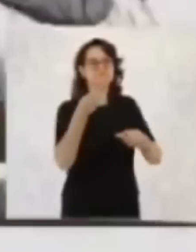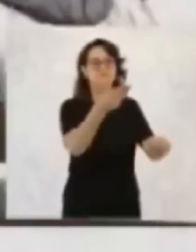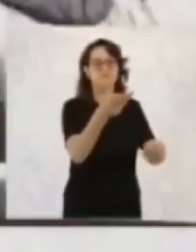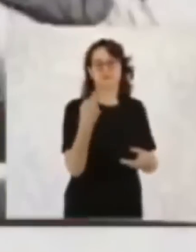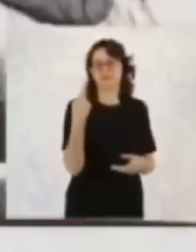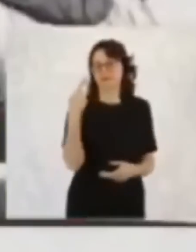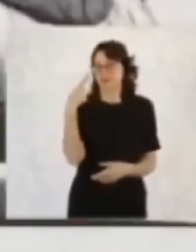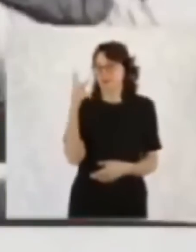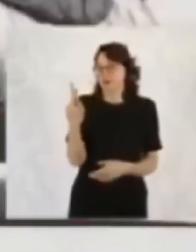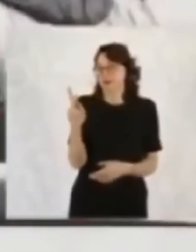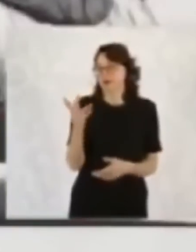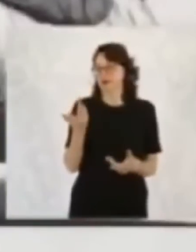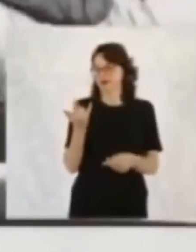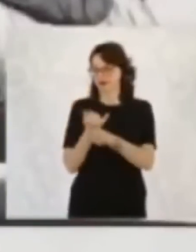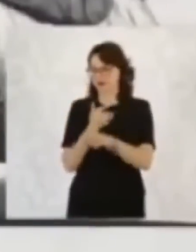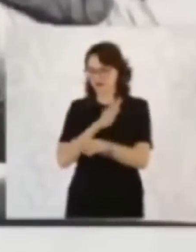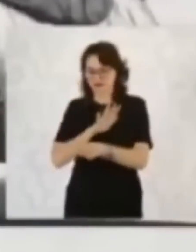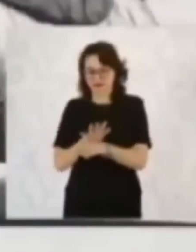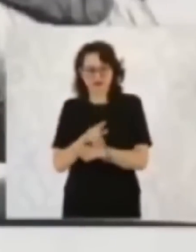hay escasez de agua,